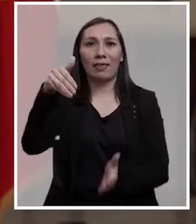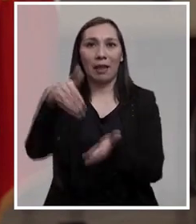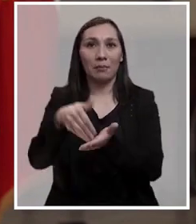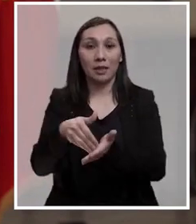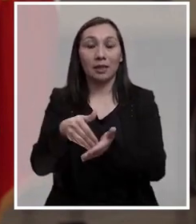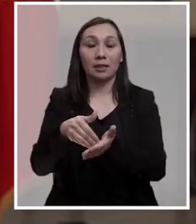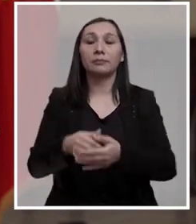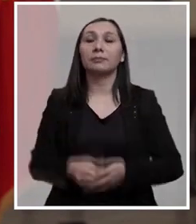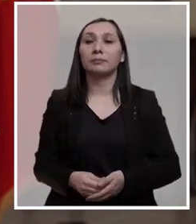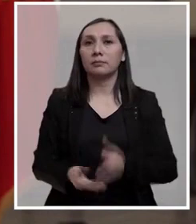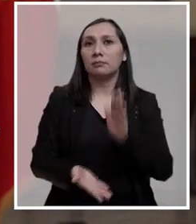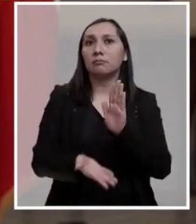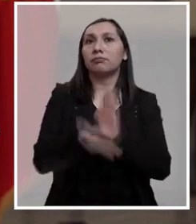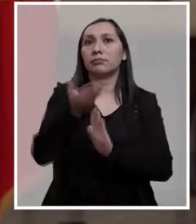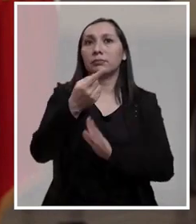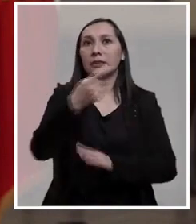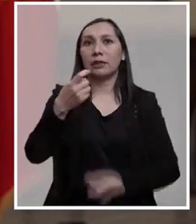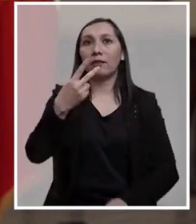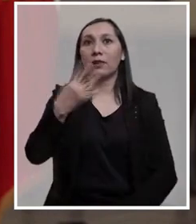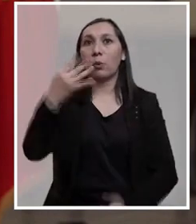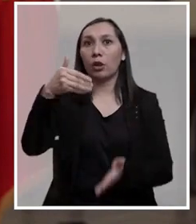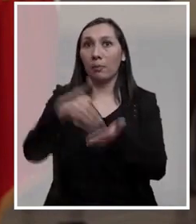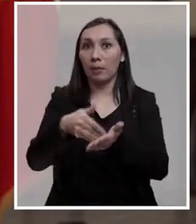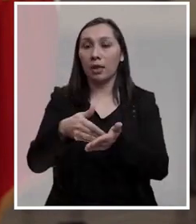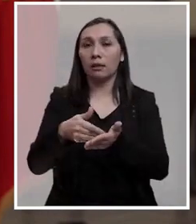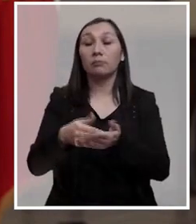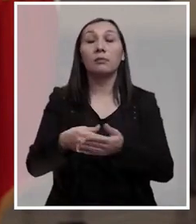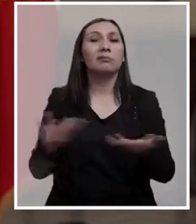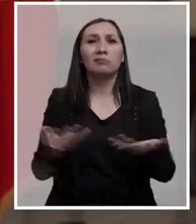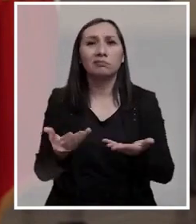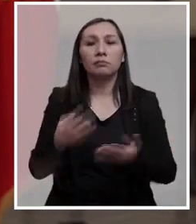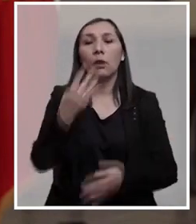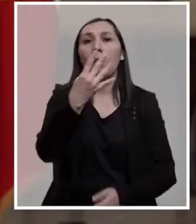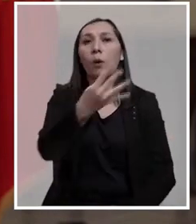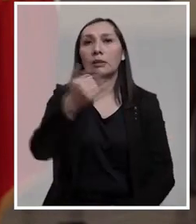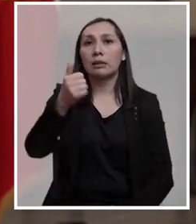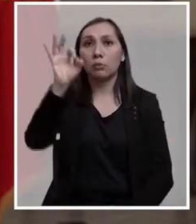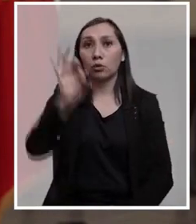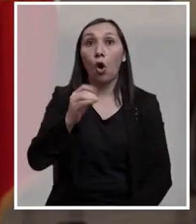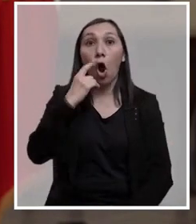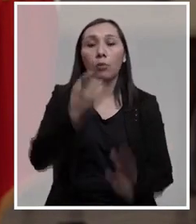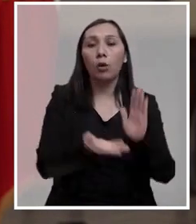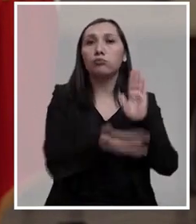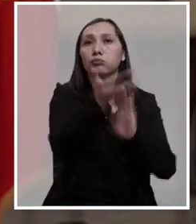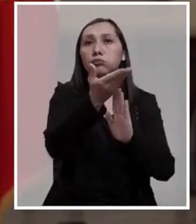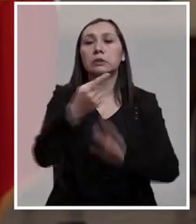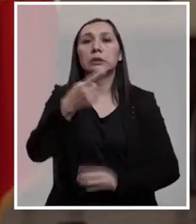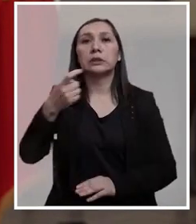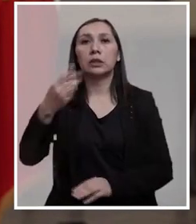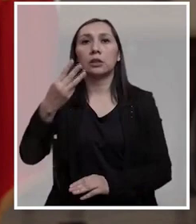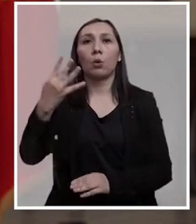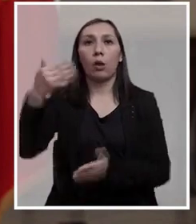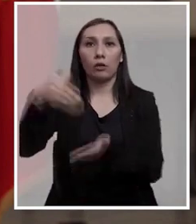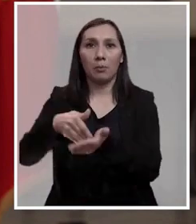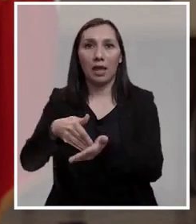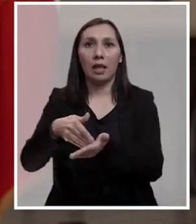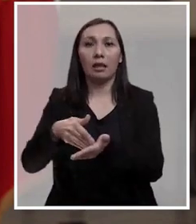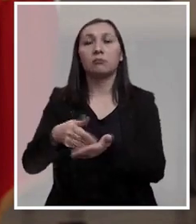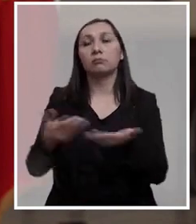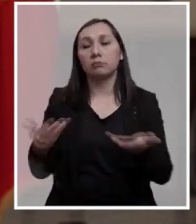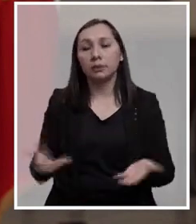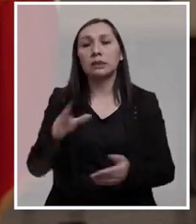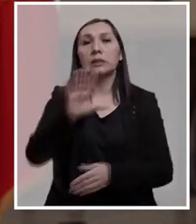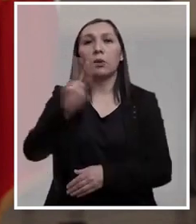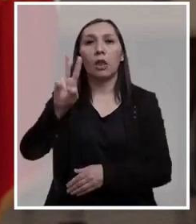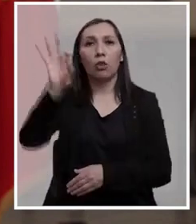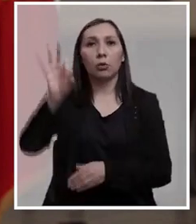aumentando en más de 124 mil pesos o sea un 46%, para el hombre y 134 mil pesos o sea